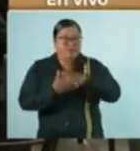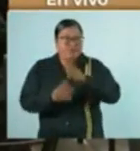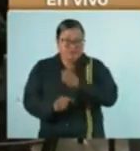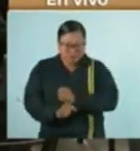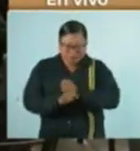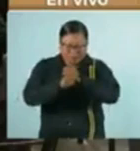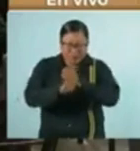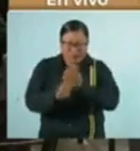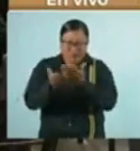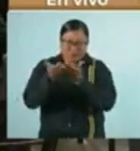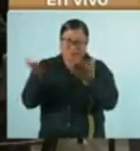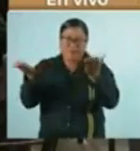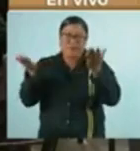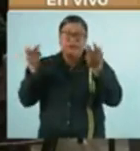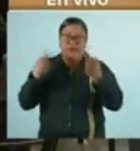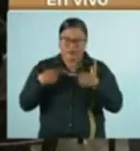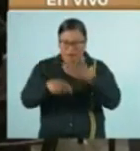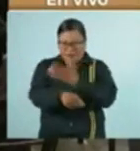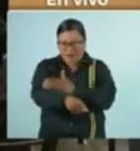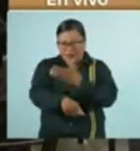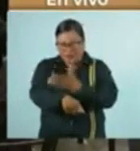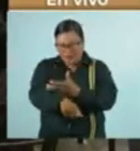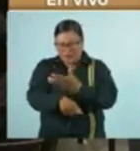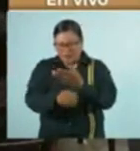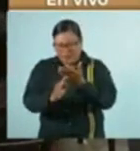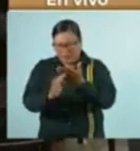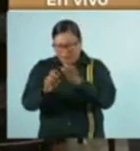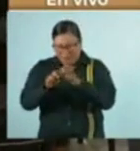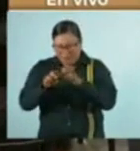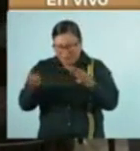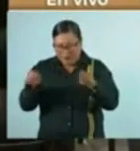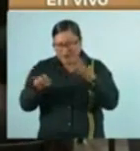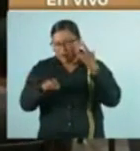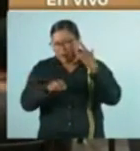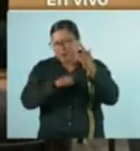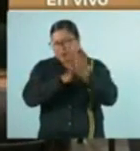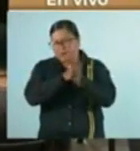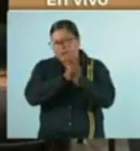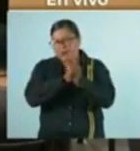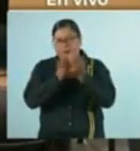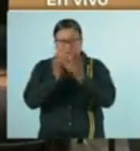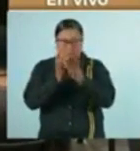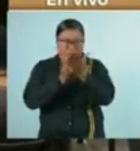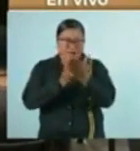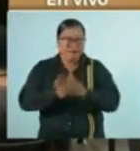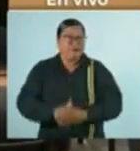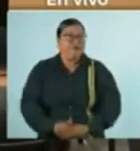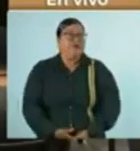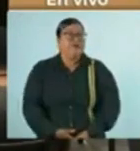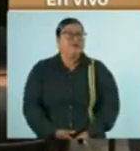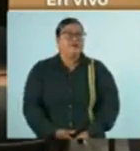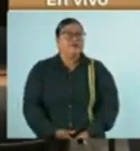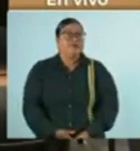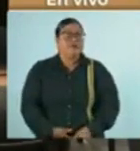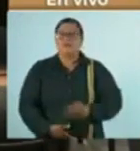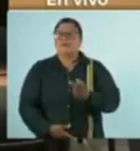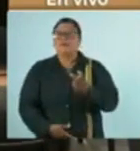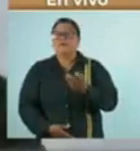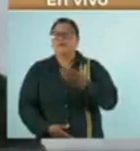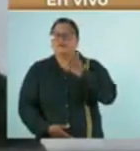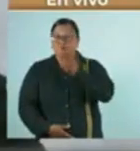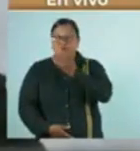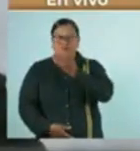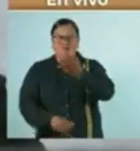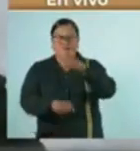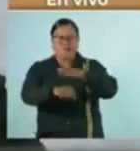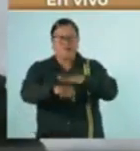Seguridad y las demás compañeras y compañeros que nos acompañan, medios de comunicación. En este sentido, informarles